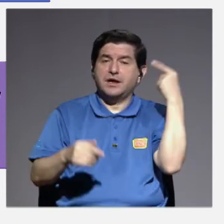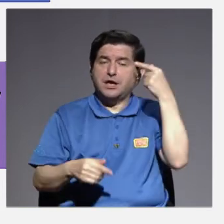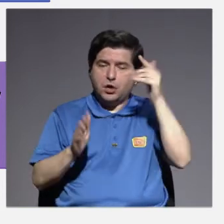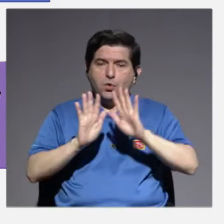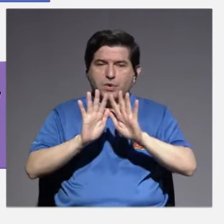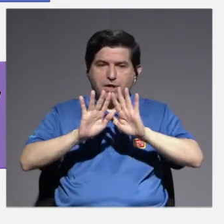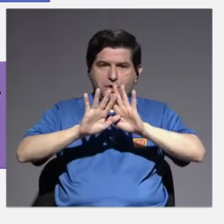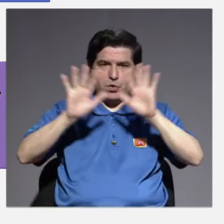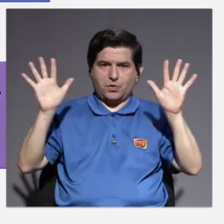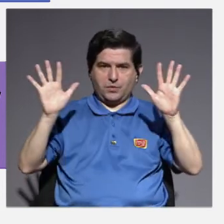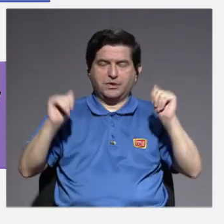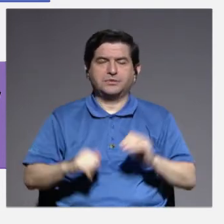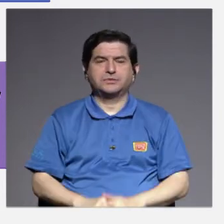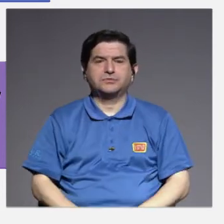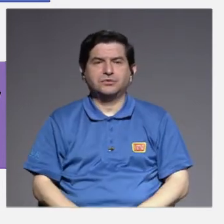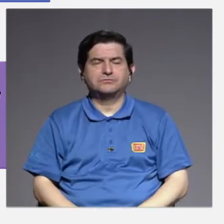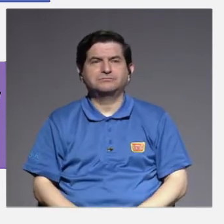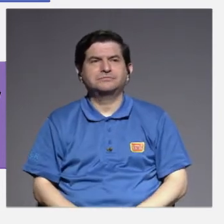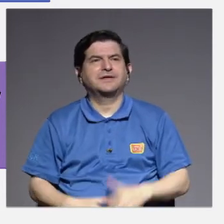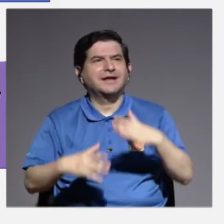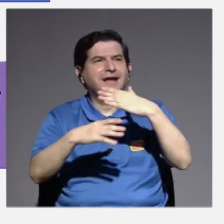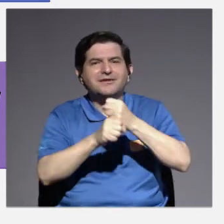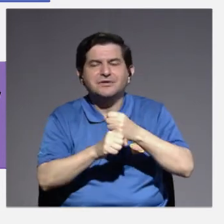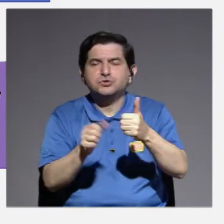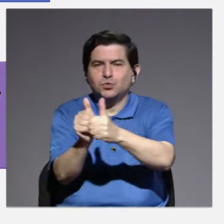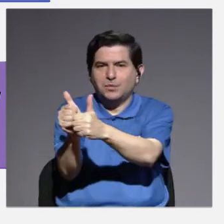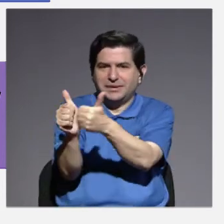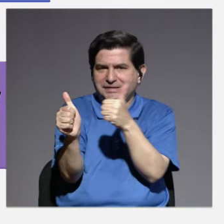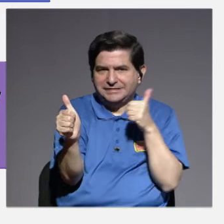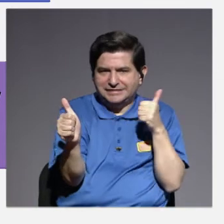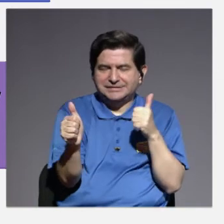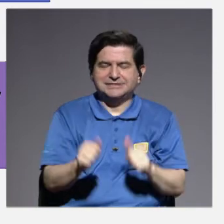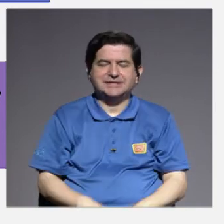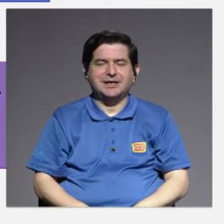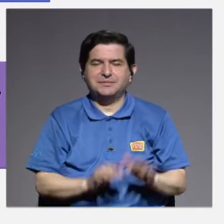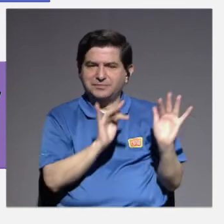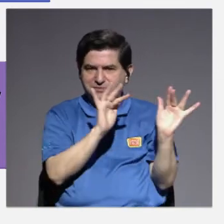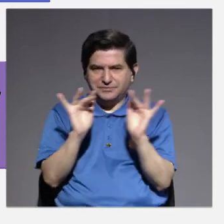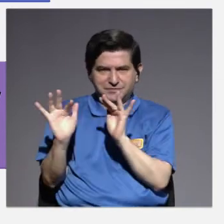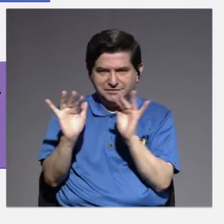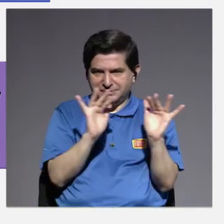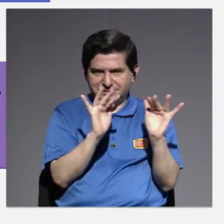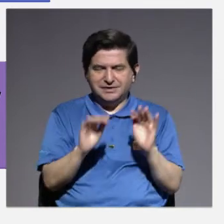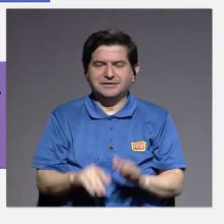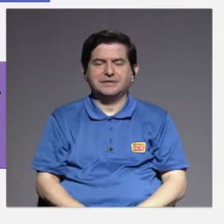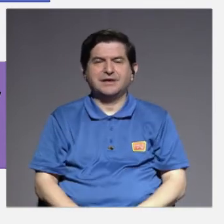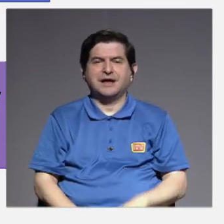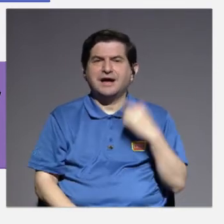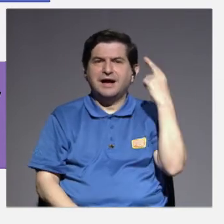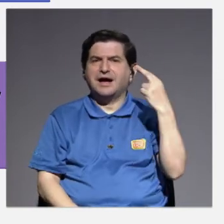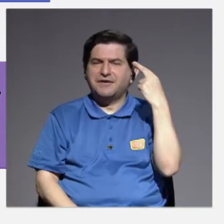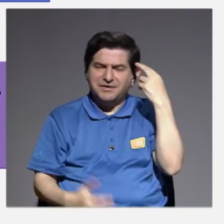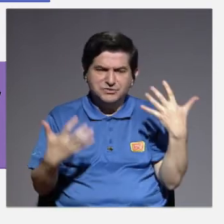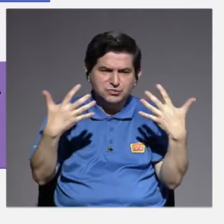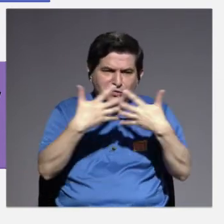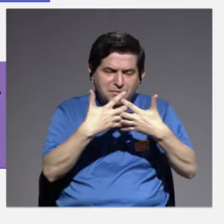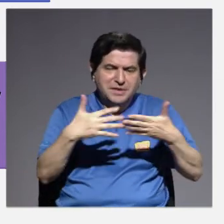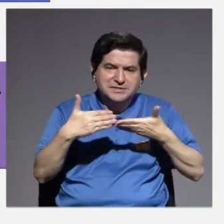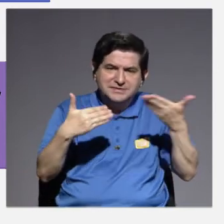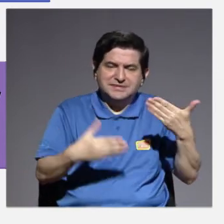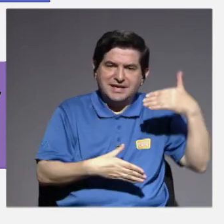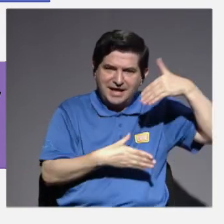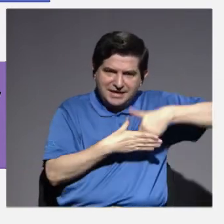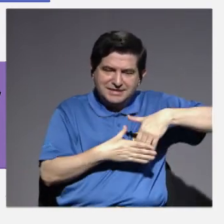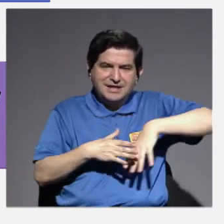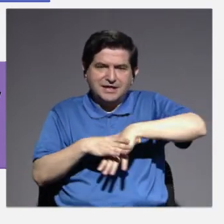abierto. En síntesis, podemos decir que los rezagos en materia de digitalización se producen por una mezcla de factores internos